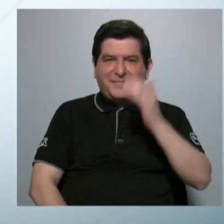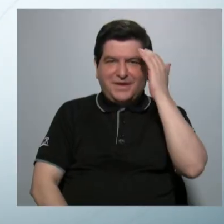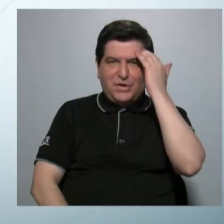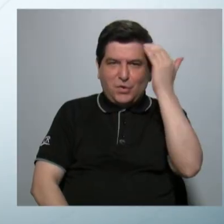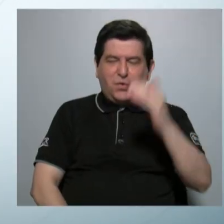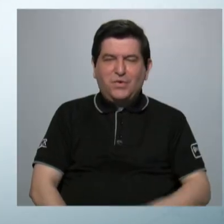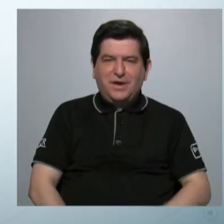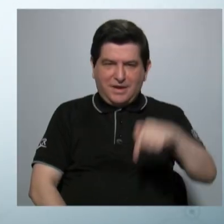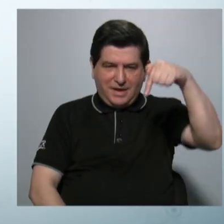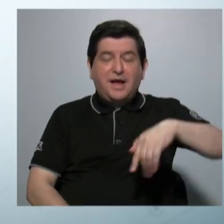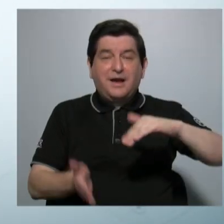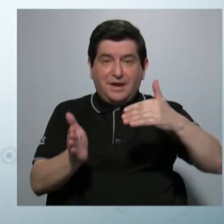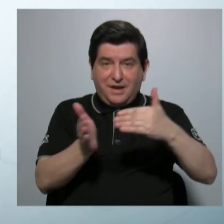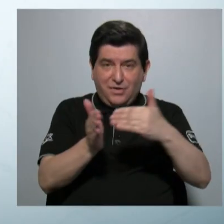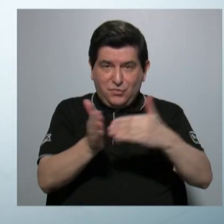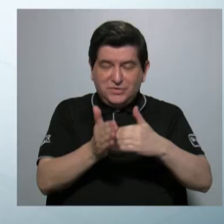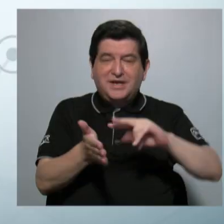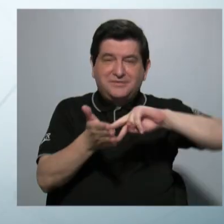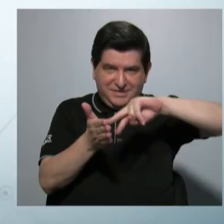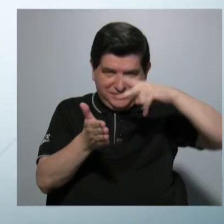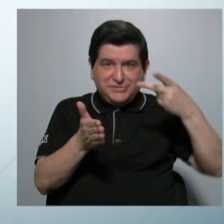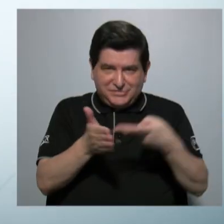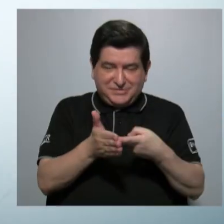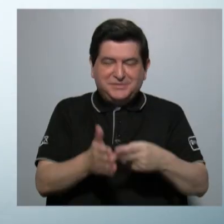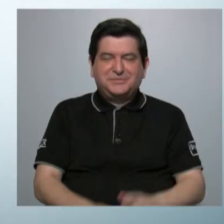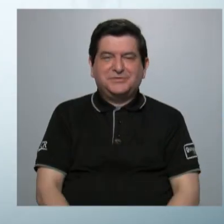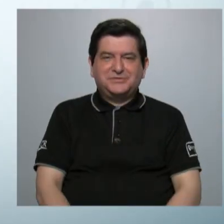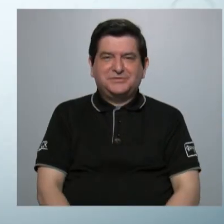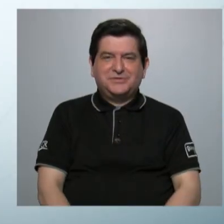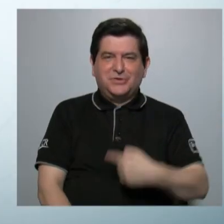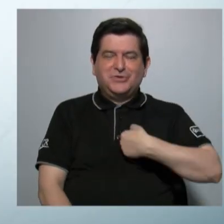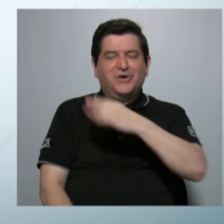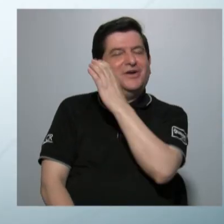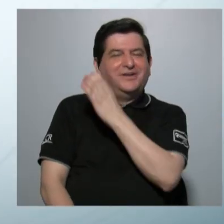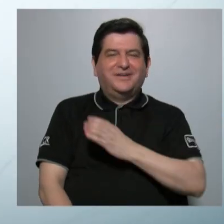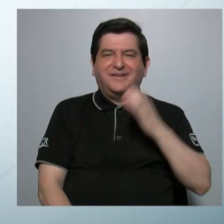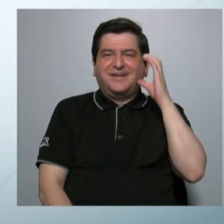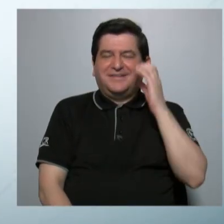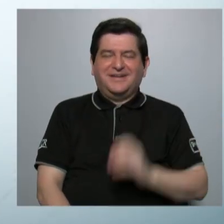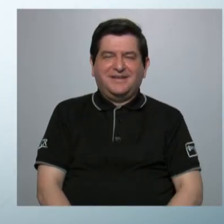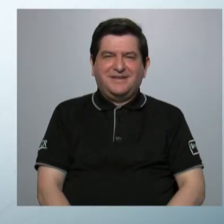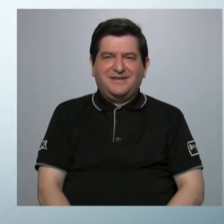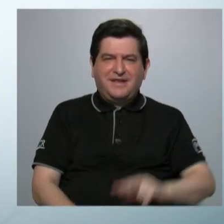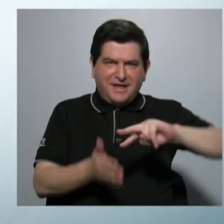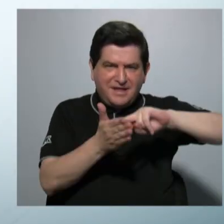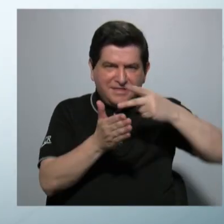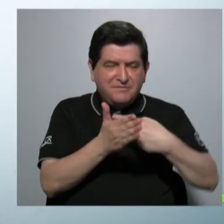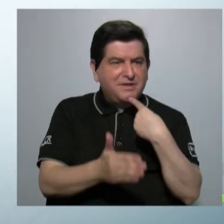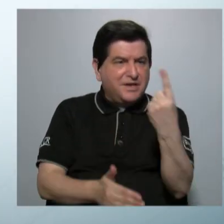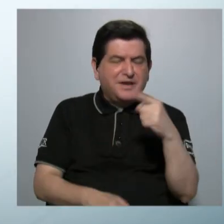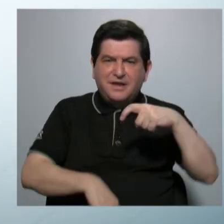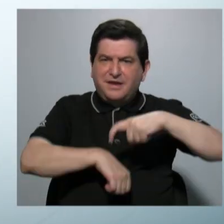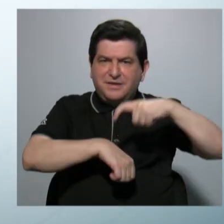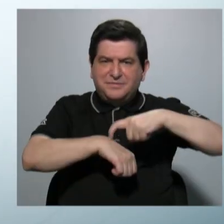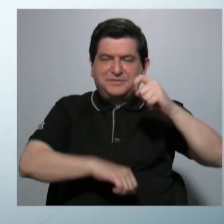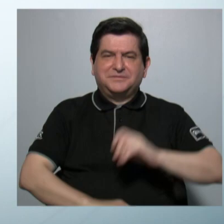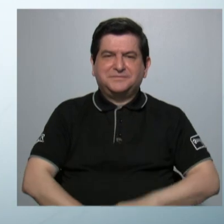Hola, nos encontramos de nuevo en este segmento que hemos llamado Conceptos. Soy Catalina Lao y voy a definir lo que se dijo